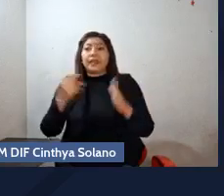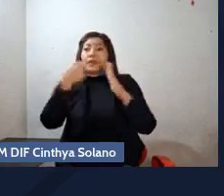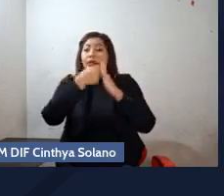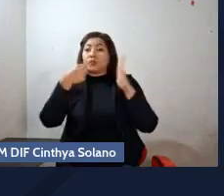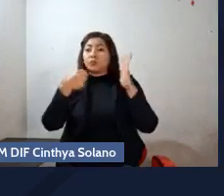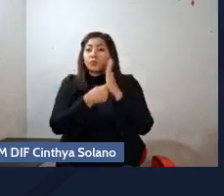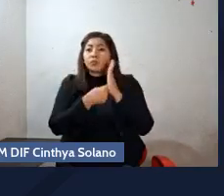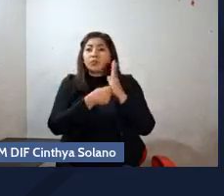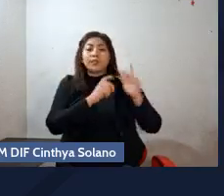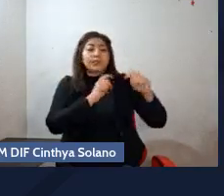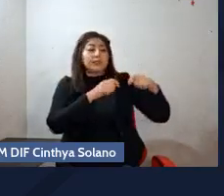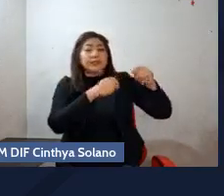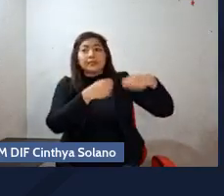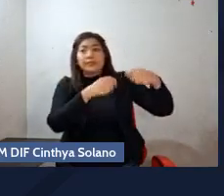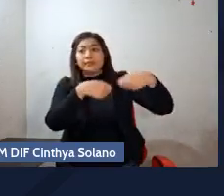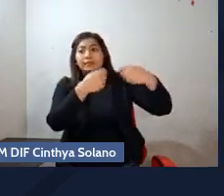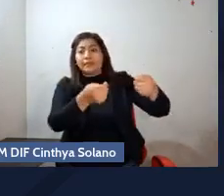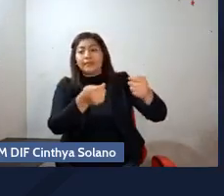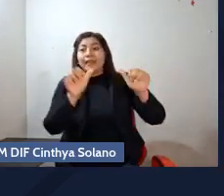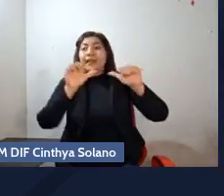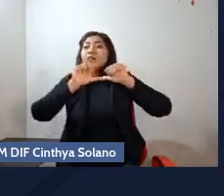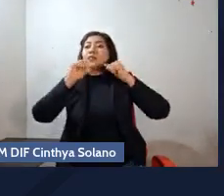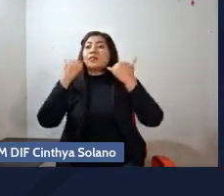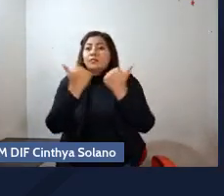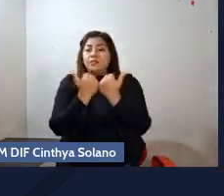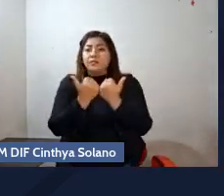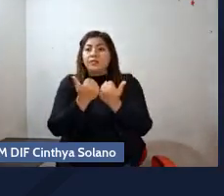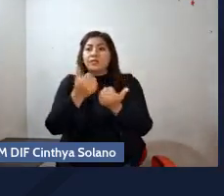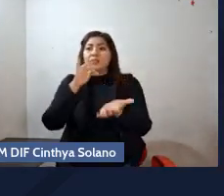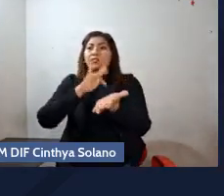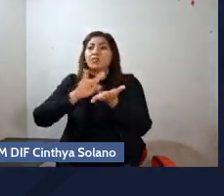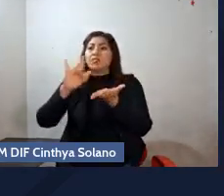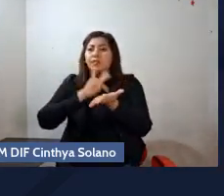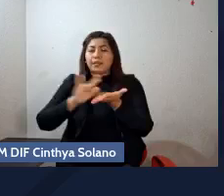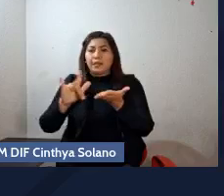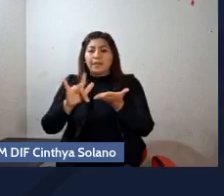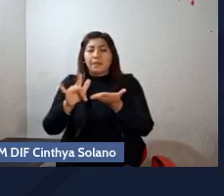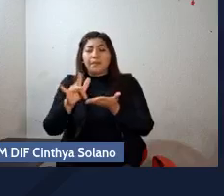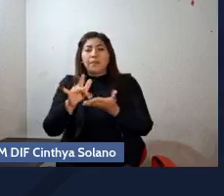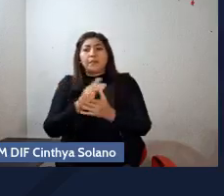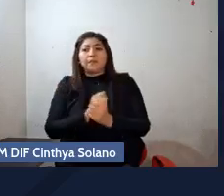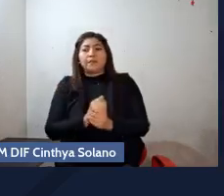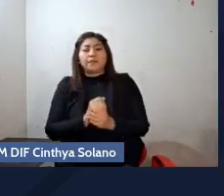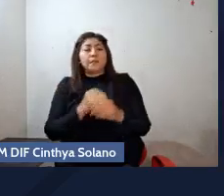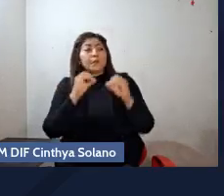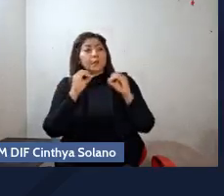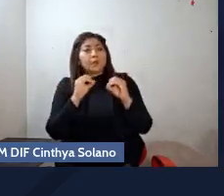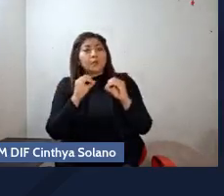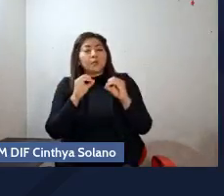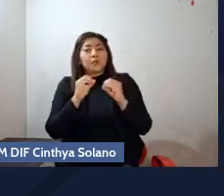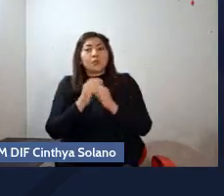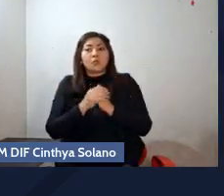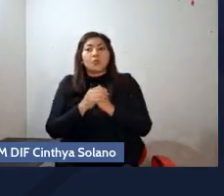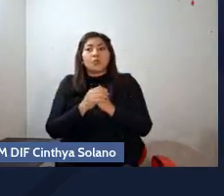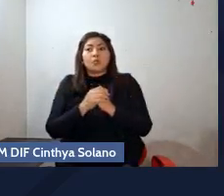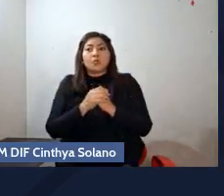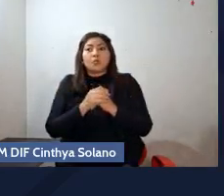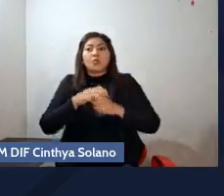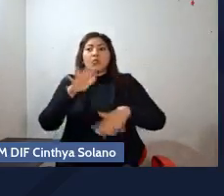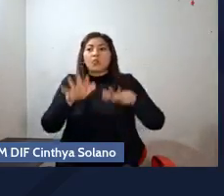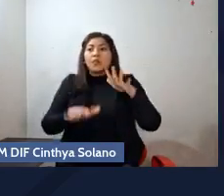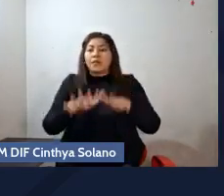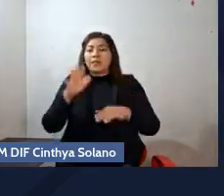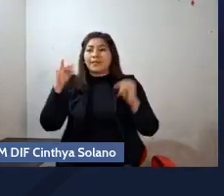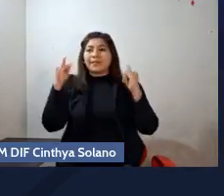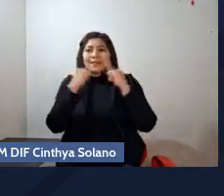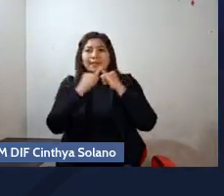algunas asociaciones de asistencia privada, algunas, a veces hasta dependencias, no sé,